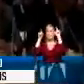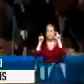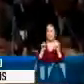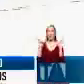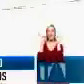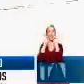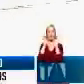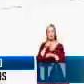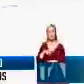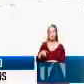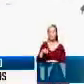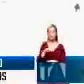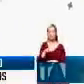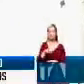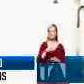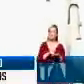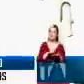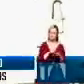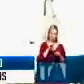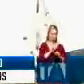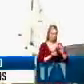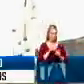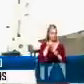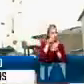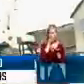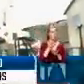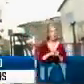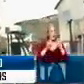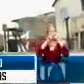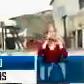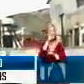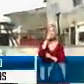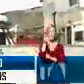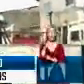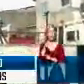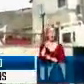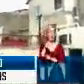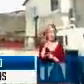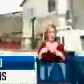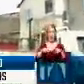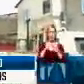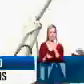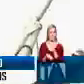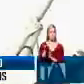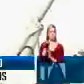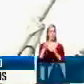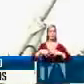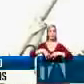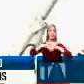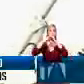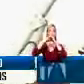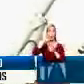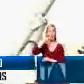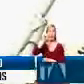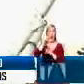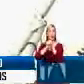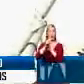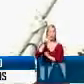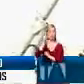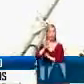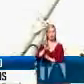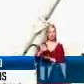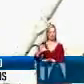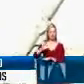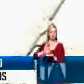y emitió un informe. La Corporación Nacional de Electricidad es una de las empresas públicas con números positivos. Hasta julio del